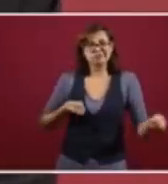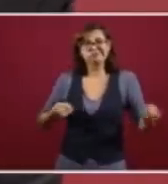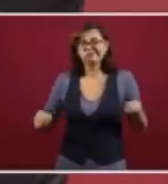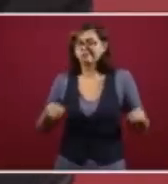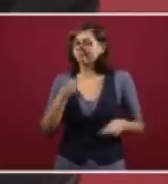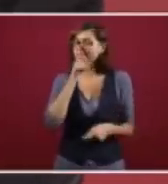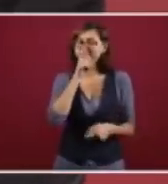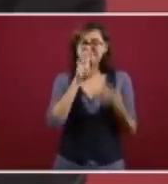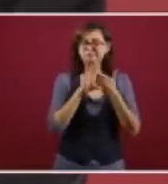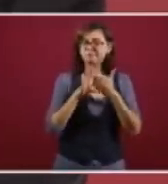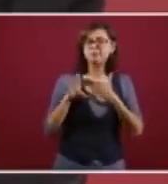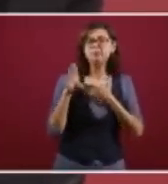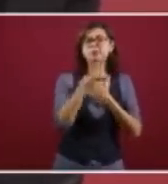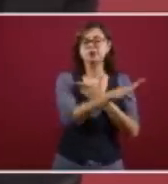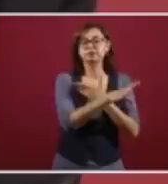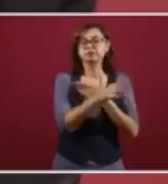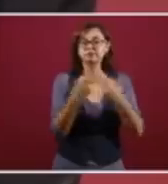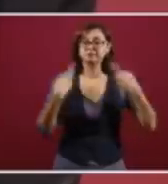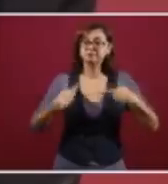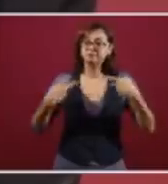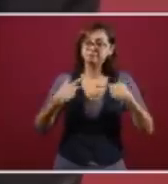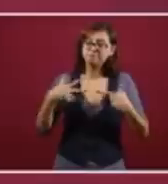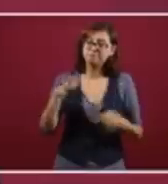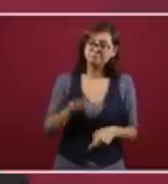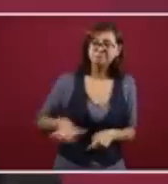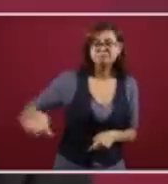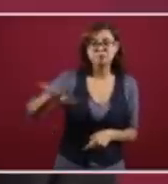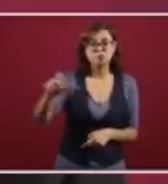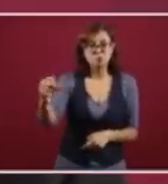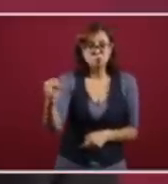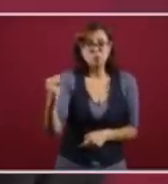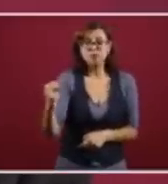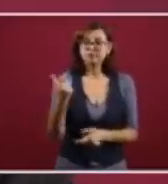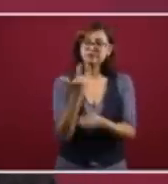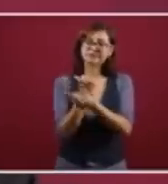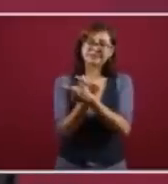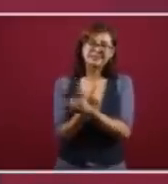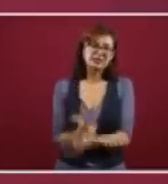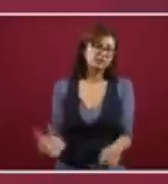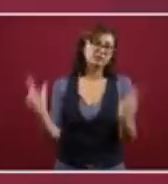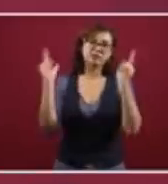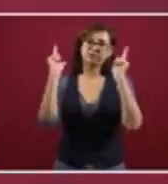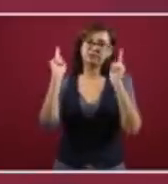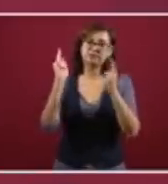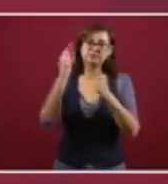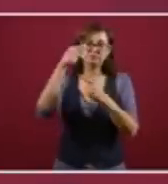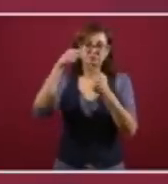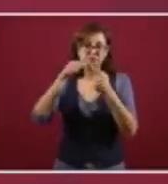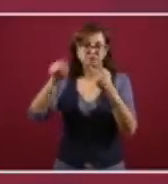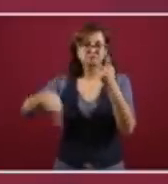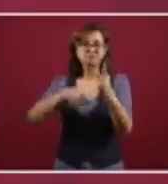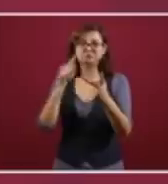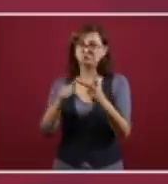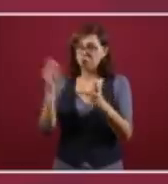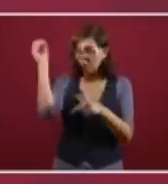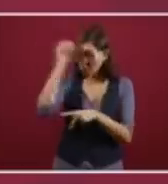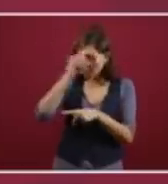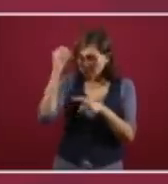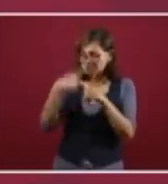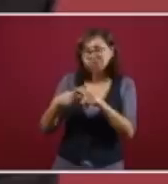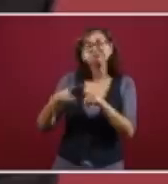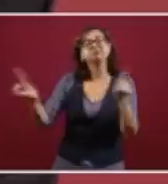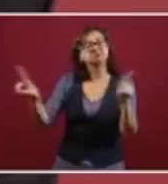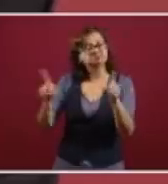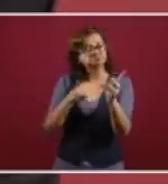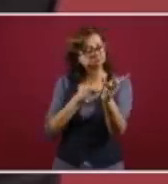En la democracia hay que garantizar las libertades, el derecho a disentir,